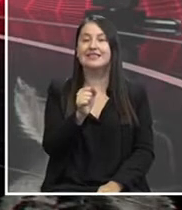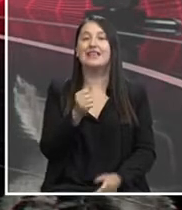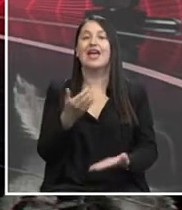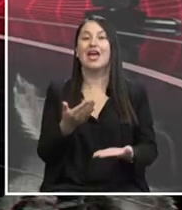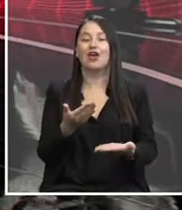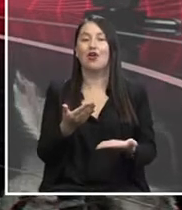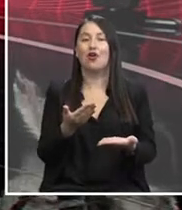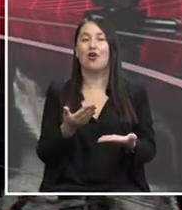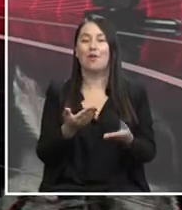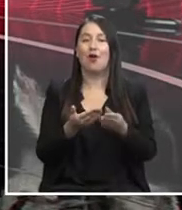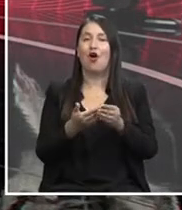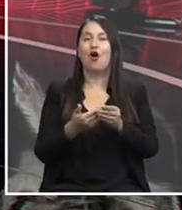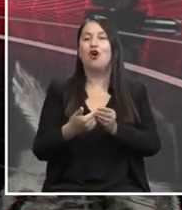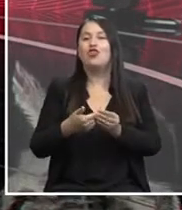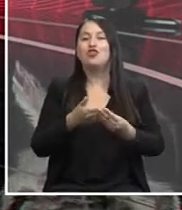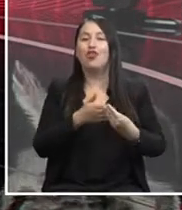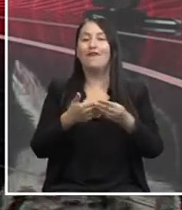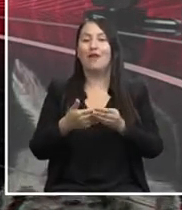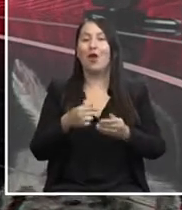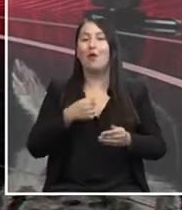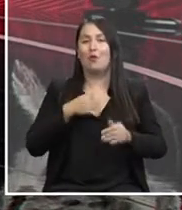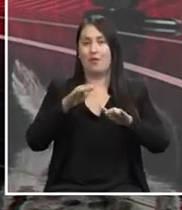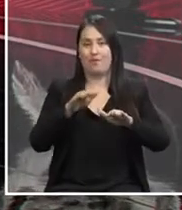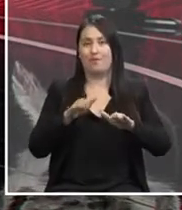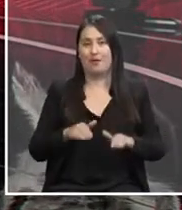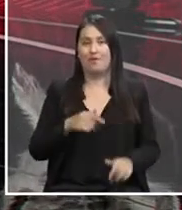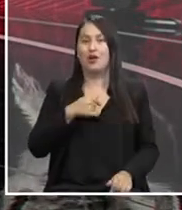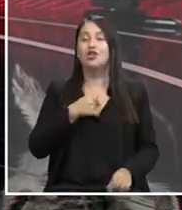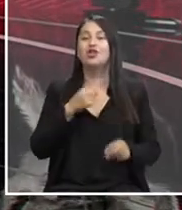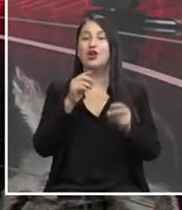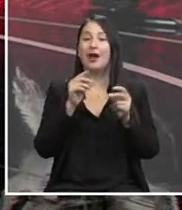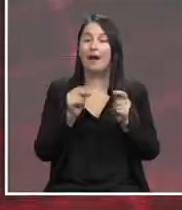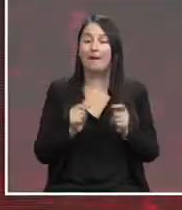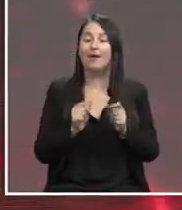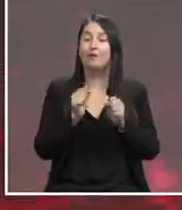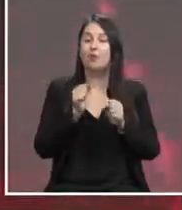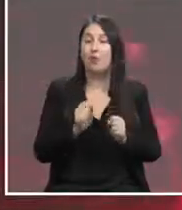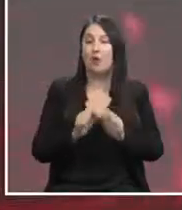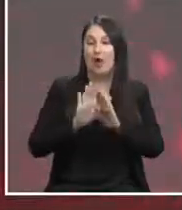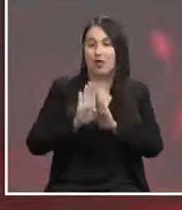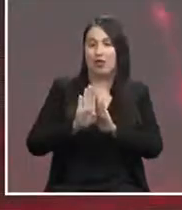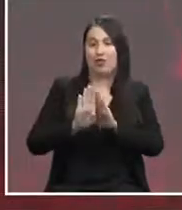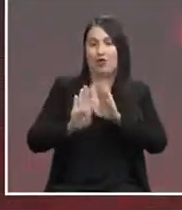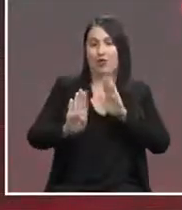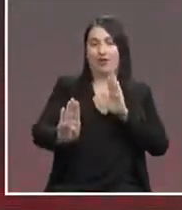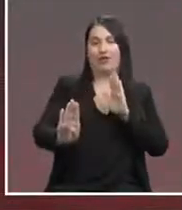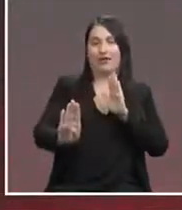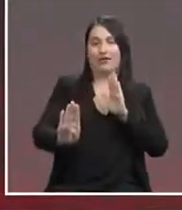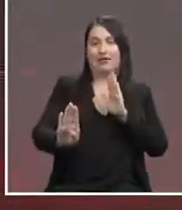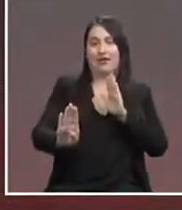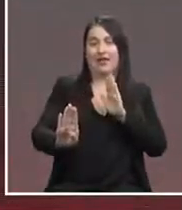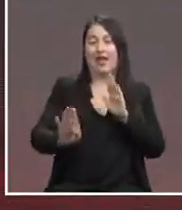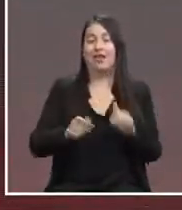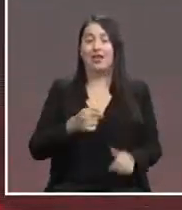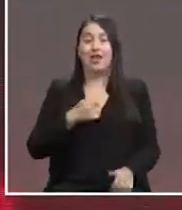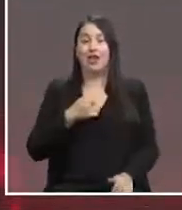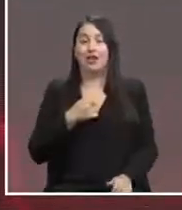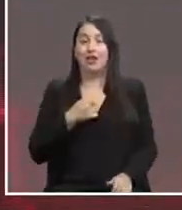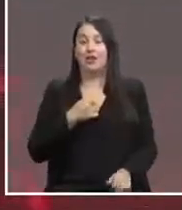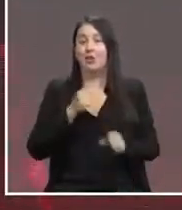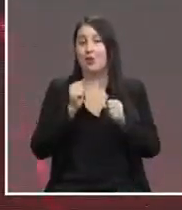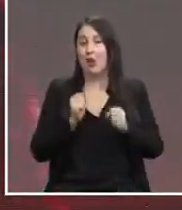mismo, que es un poco lo que estaba diciendo Fernando, ¿no? Yo soy capaz de tomar distancia incluso de mis reacciones más